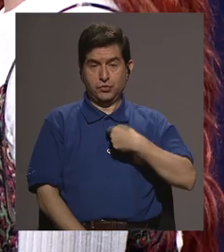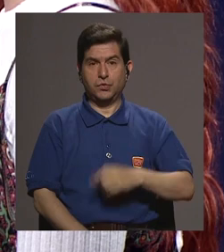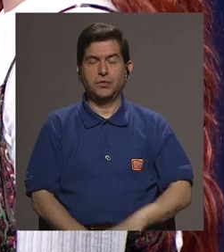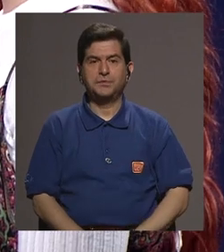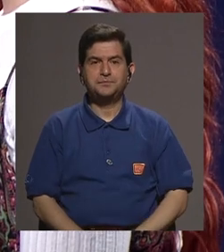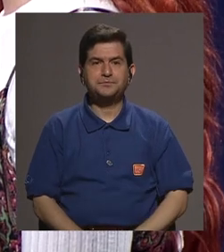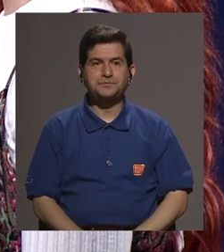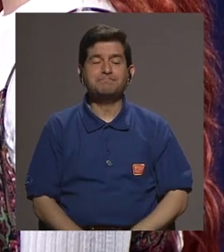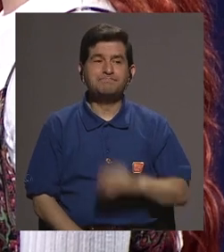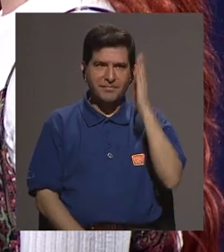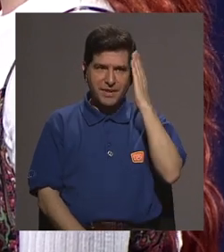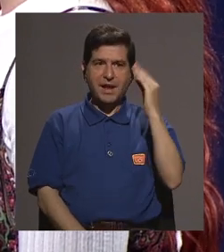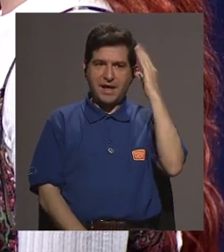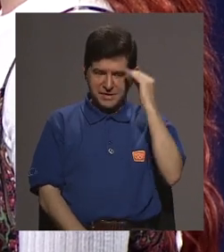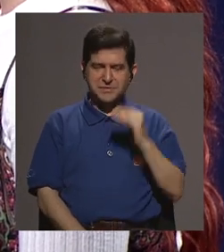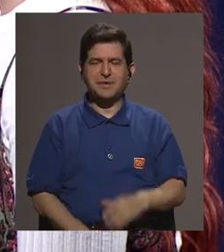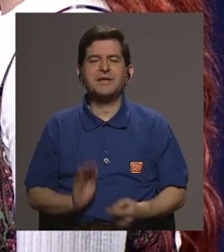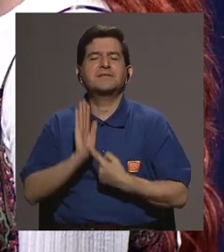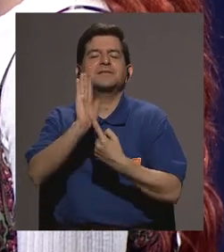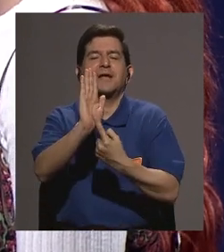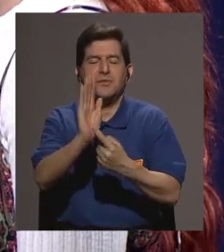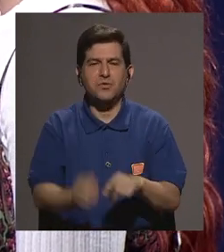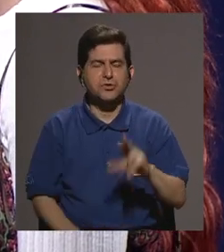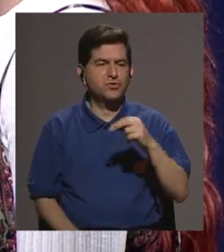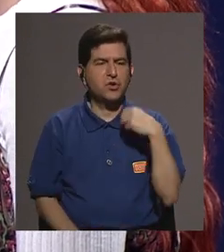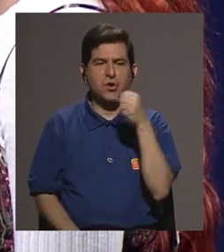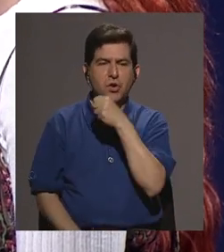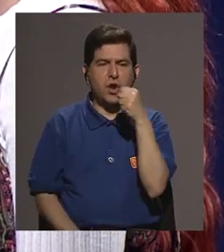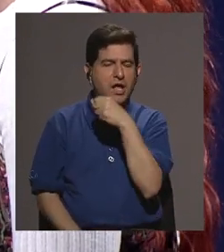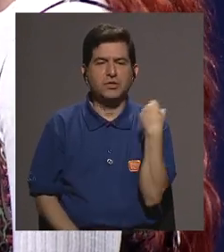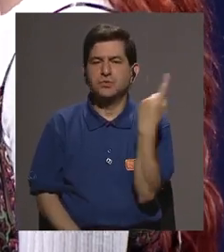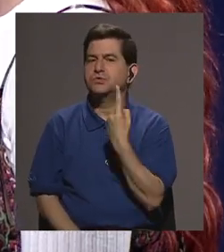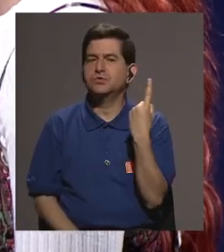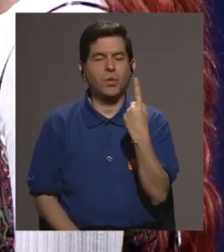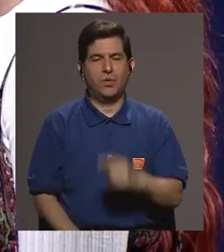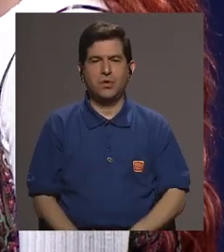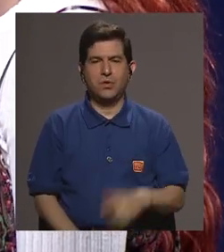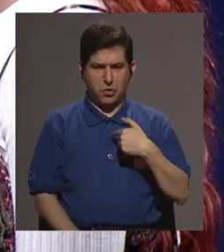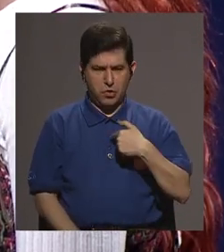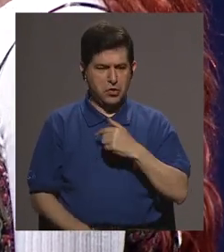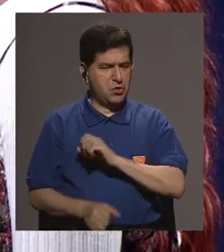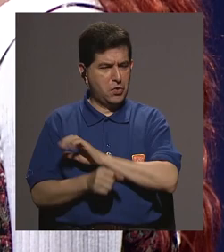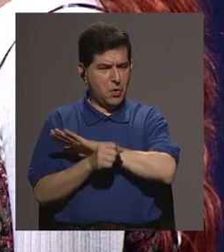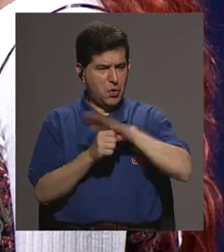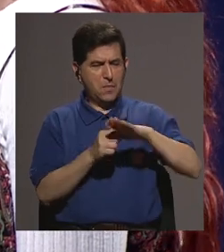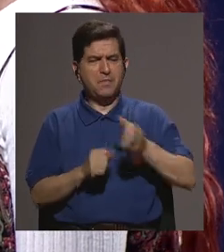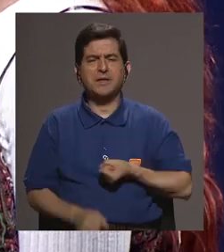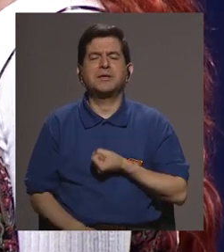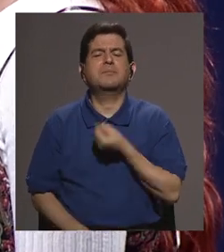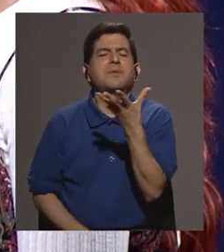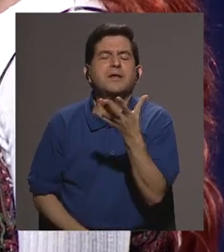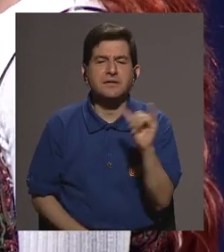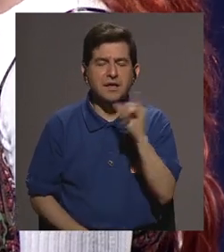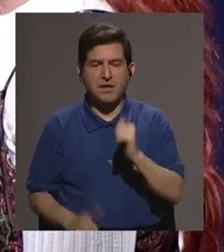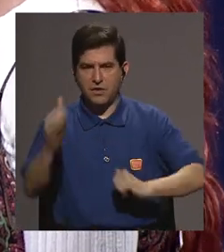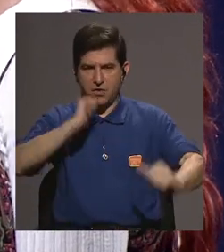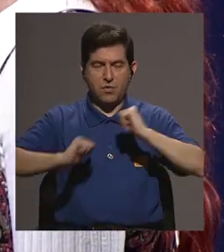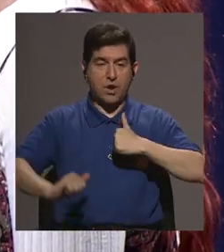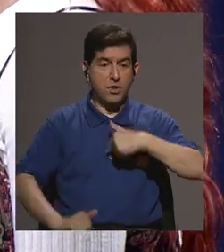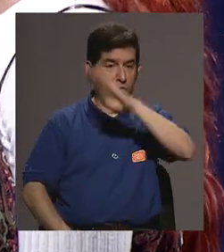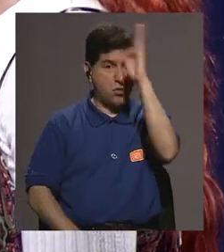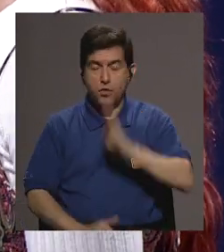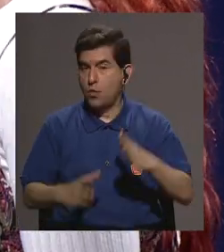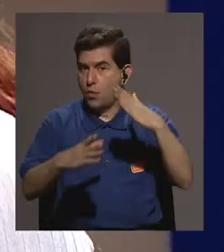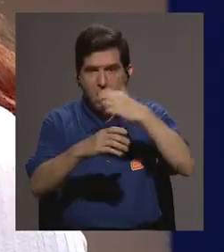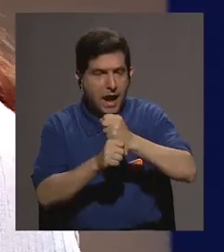al menos yo vivo lo que estoy cantando no no lo canto por cantar lo entonces me doy completamente igual